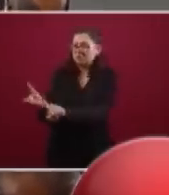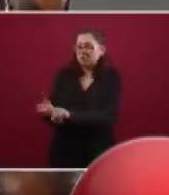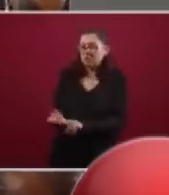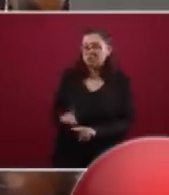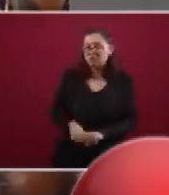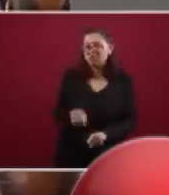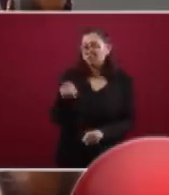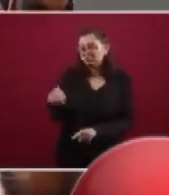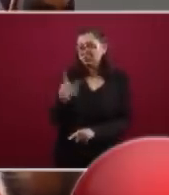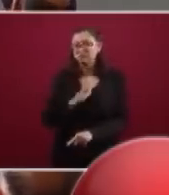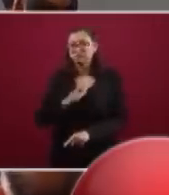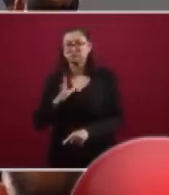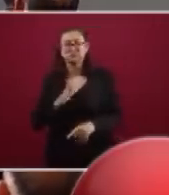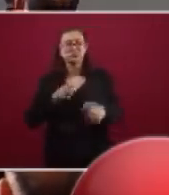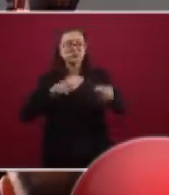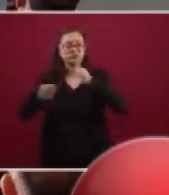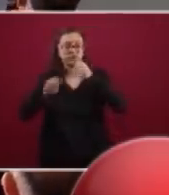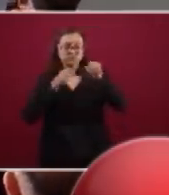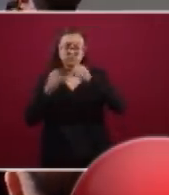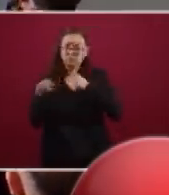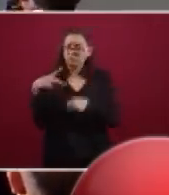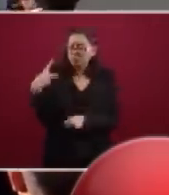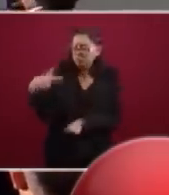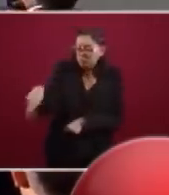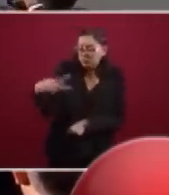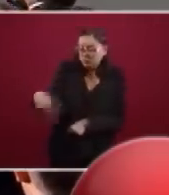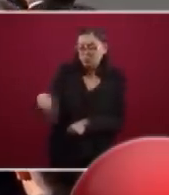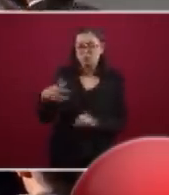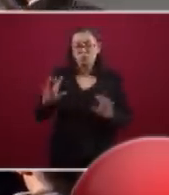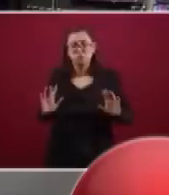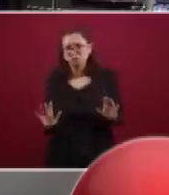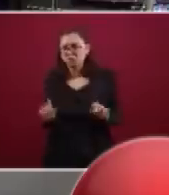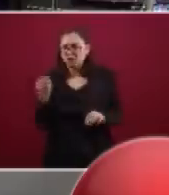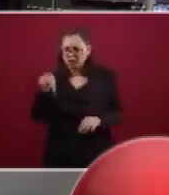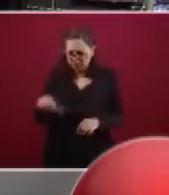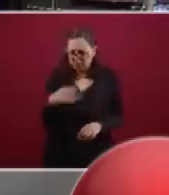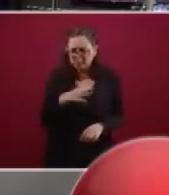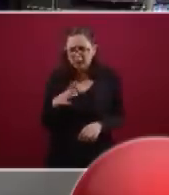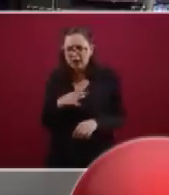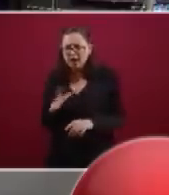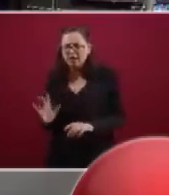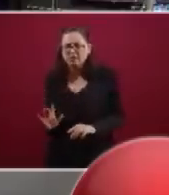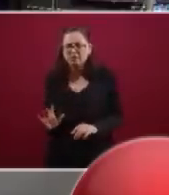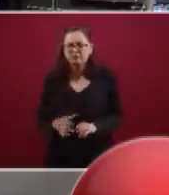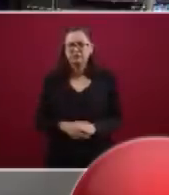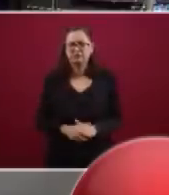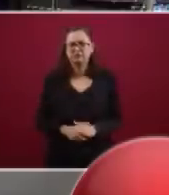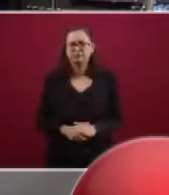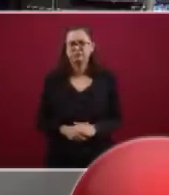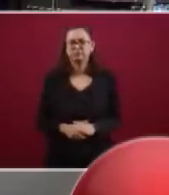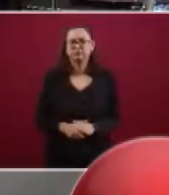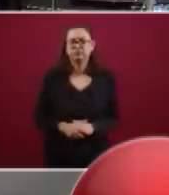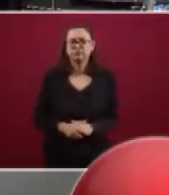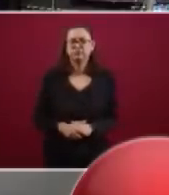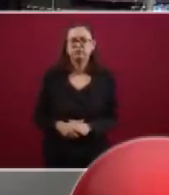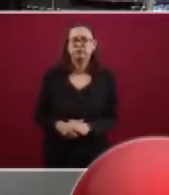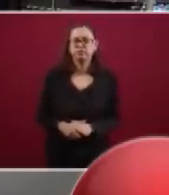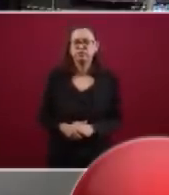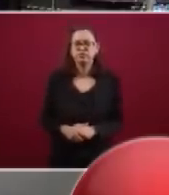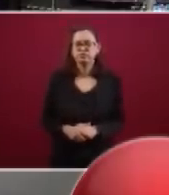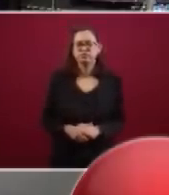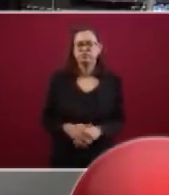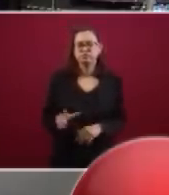ser un periodista y tiene su medio. Gracias por reconocernos, Porque presidente. informa